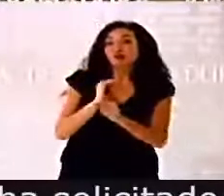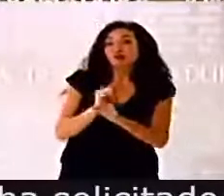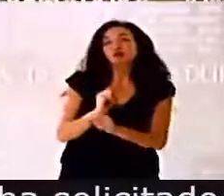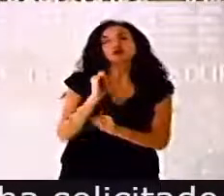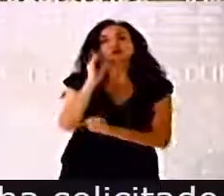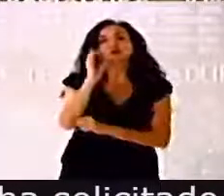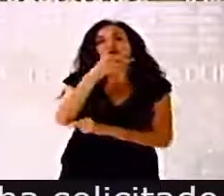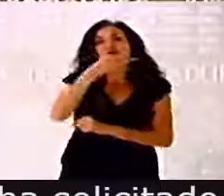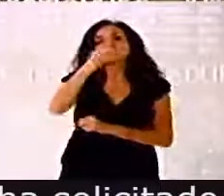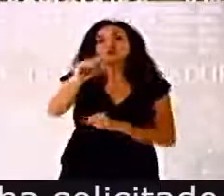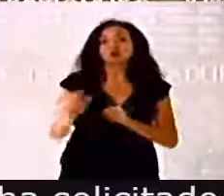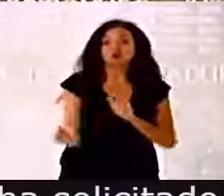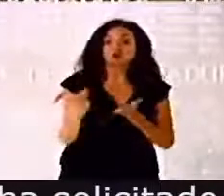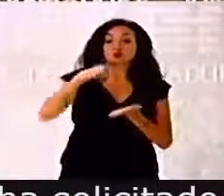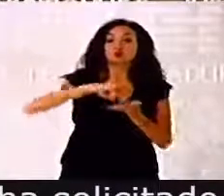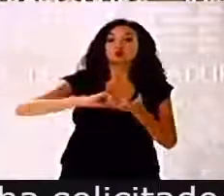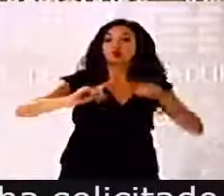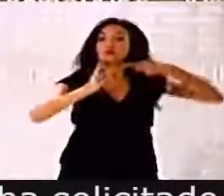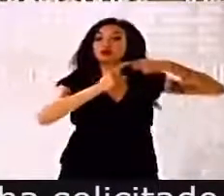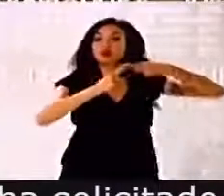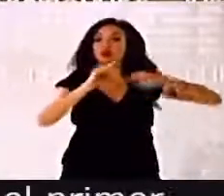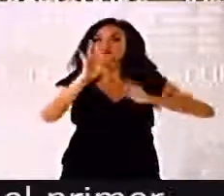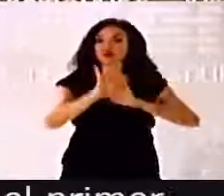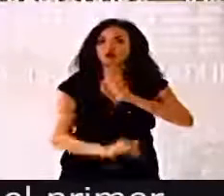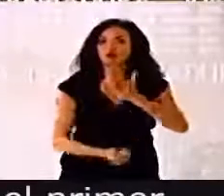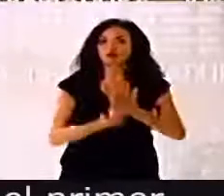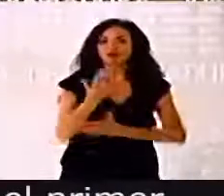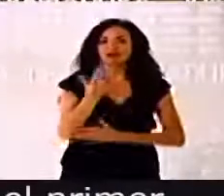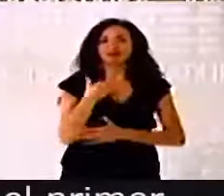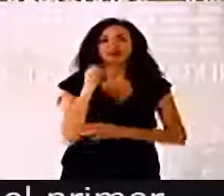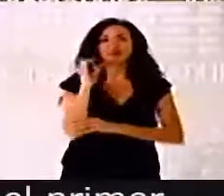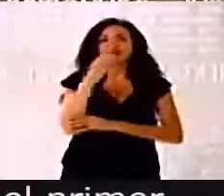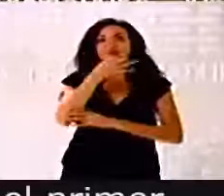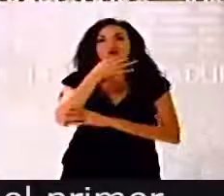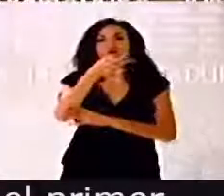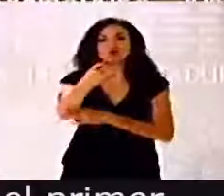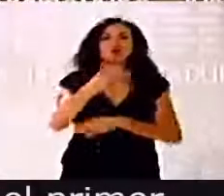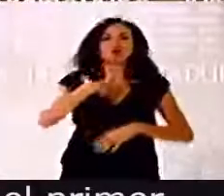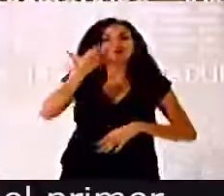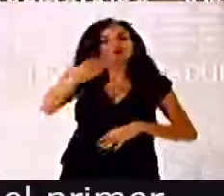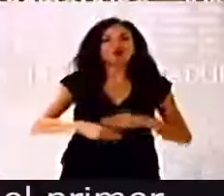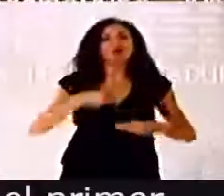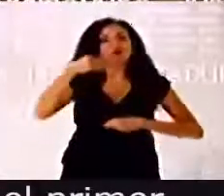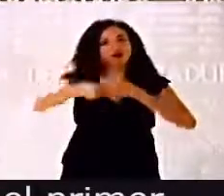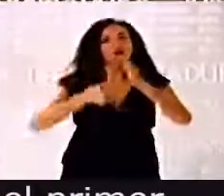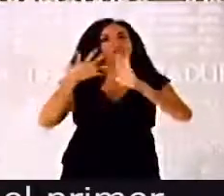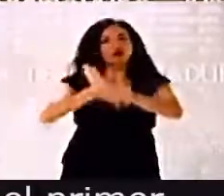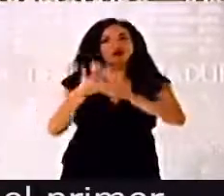primer punto del orden del día su comparecencia para permitirle eso estar también de manera hablada. Es decir, que este Gobierno,